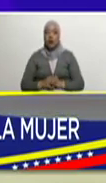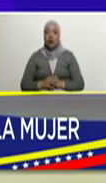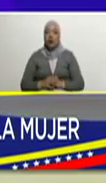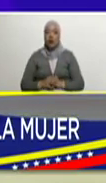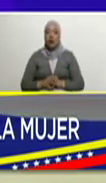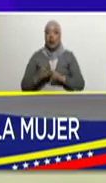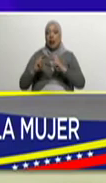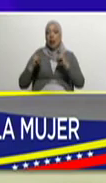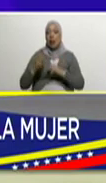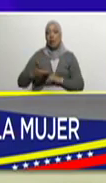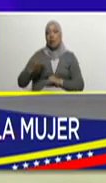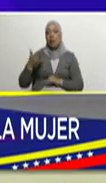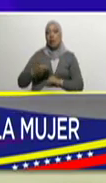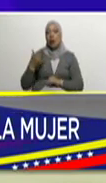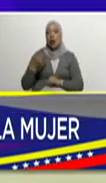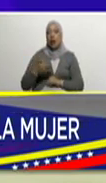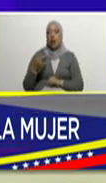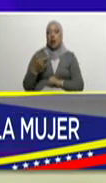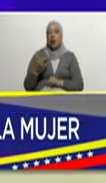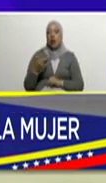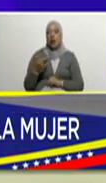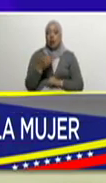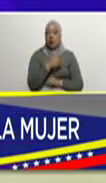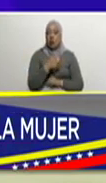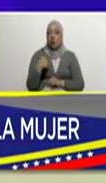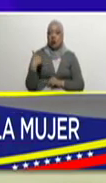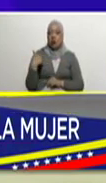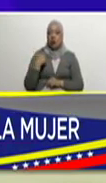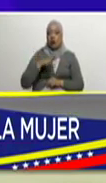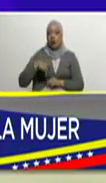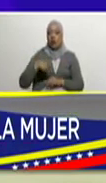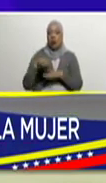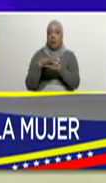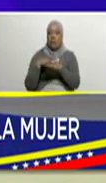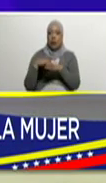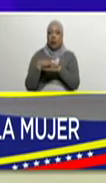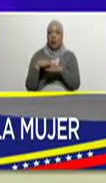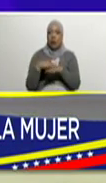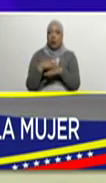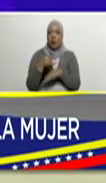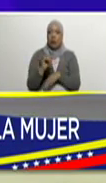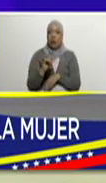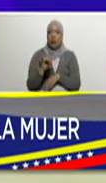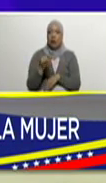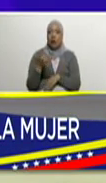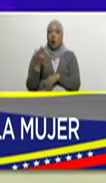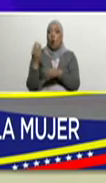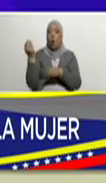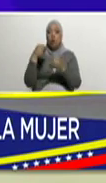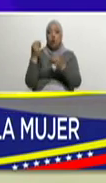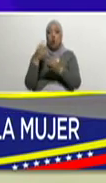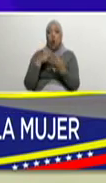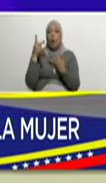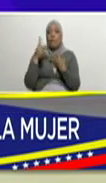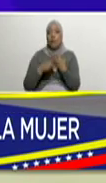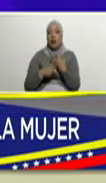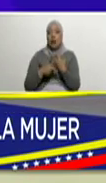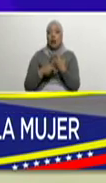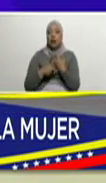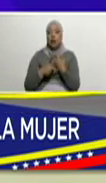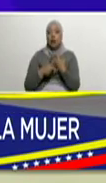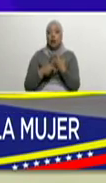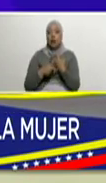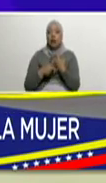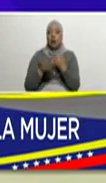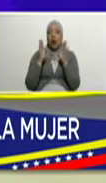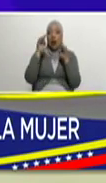Son temas muy importantes. Yo quisiera que nuestra ministra diga, tenemos que multiplicar los planes